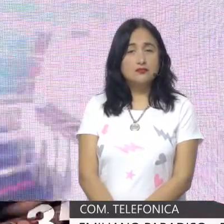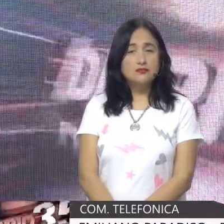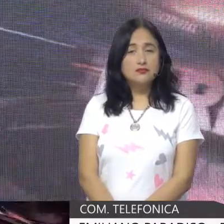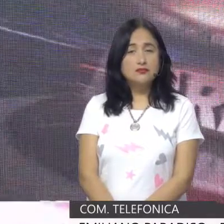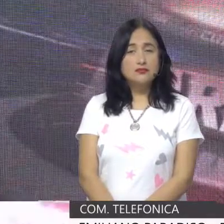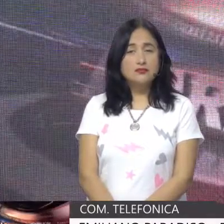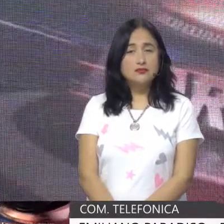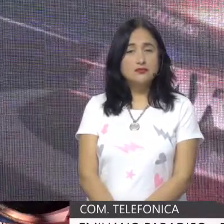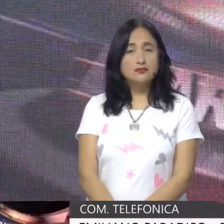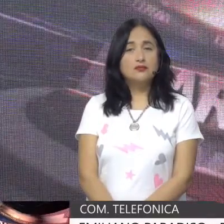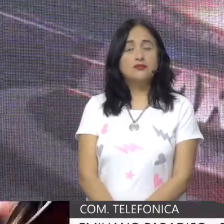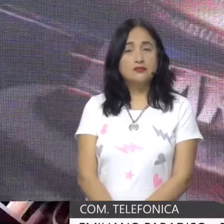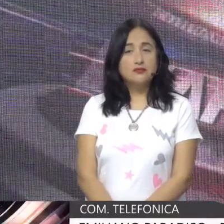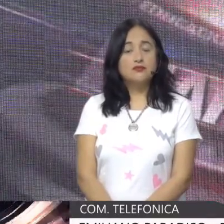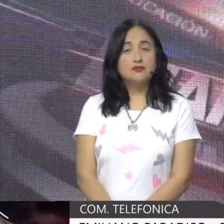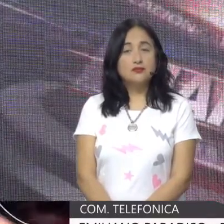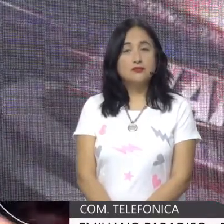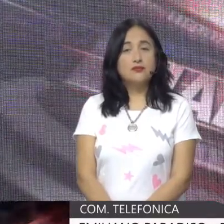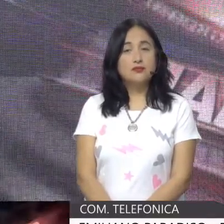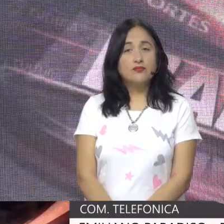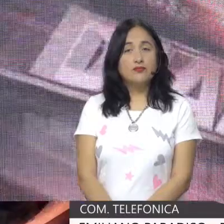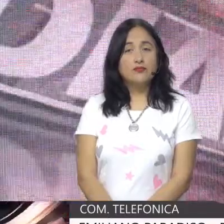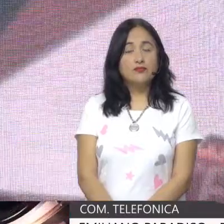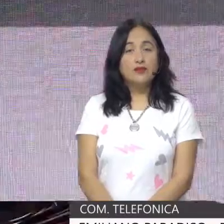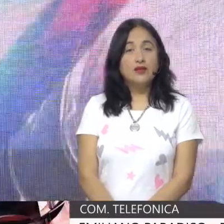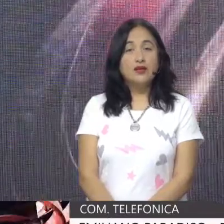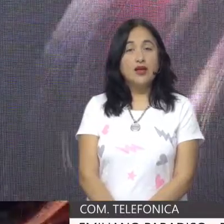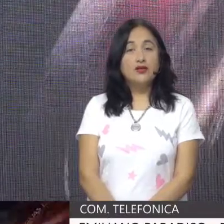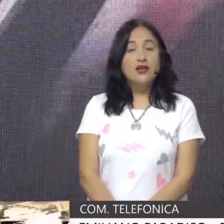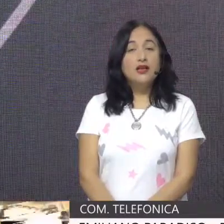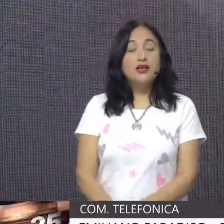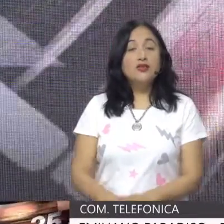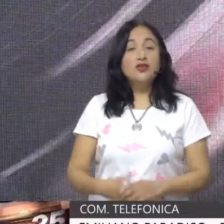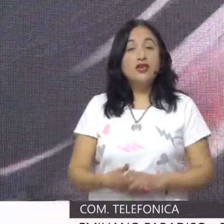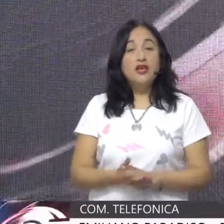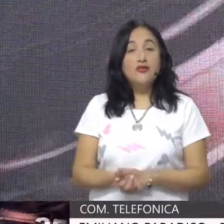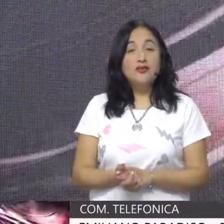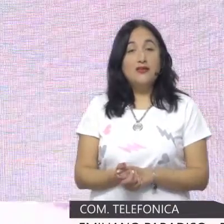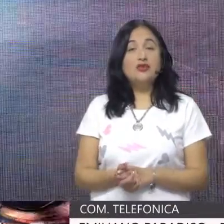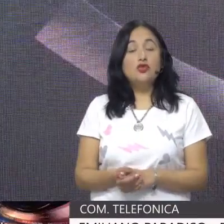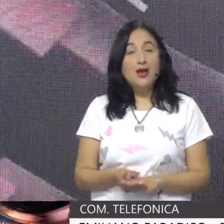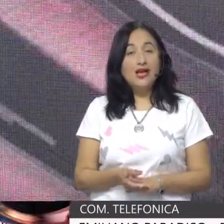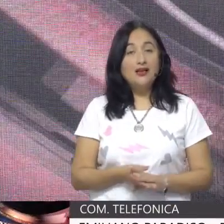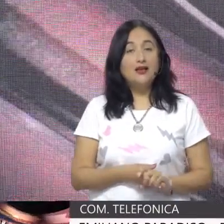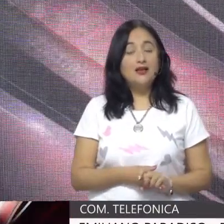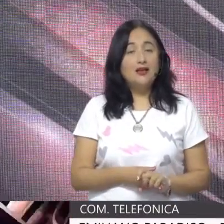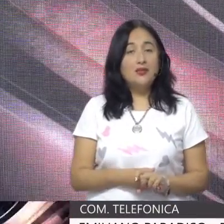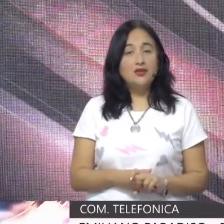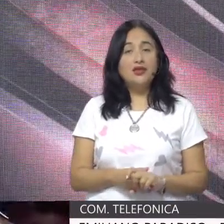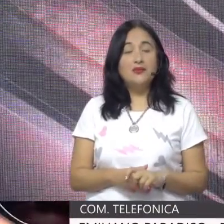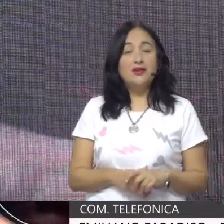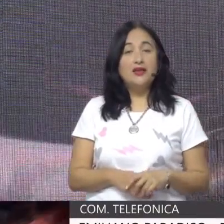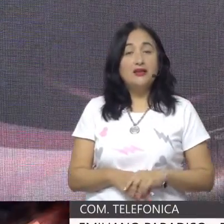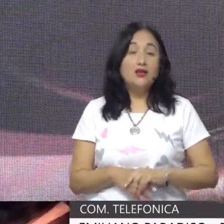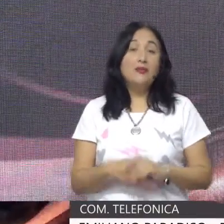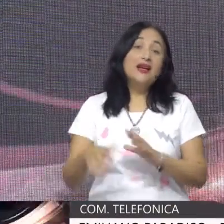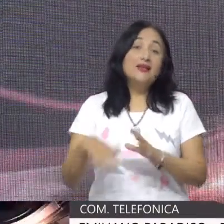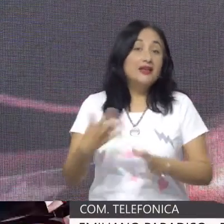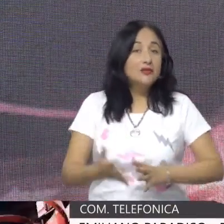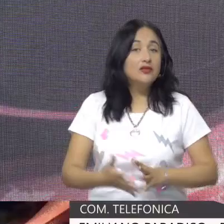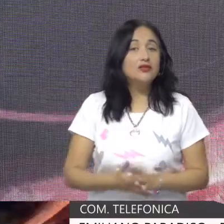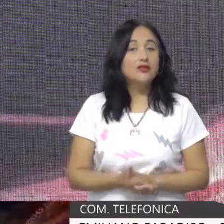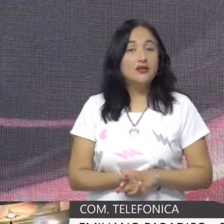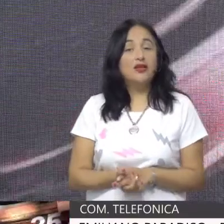alguna reunión Zoom, que eso también consume bastante datos. Claro. ¿Esto sería de forma mensual el aporte para de los